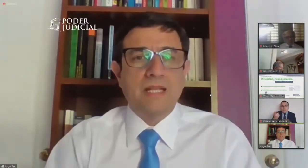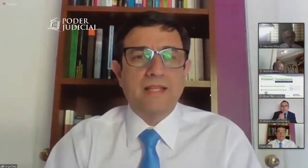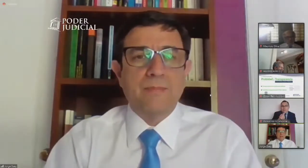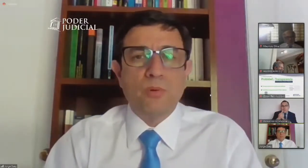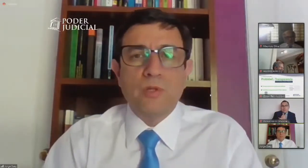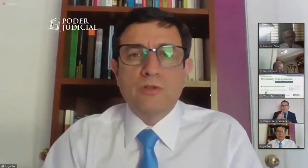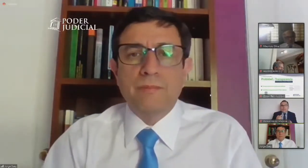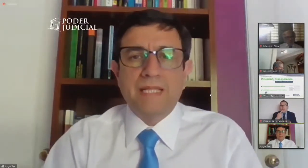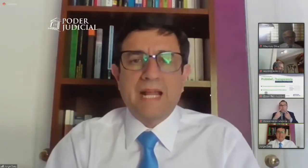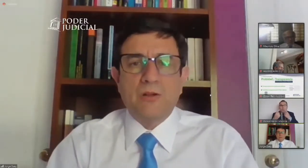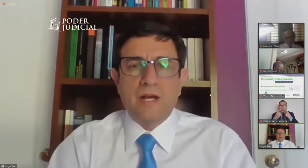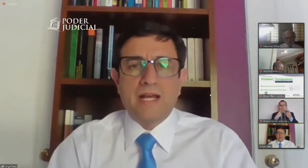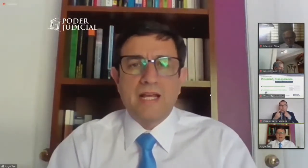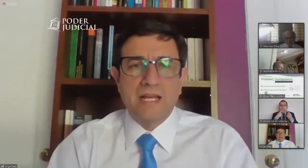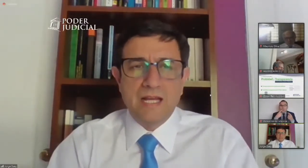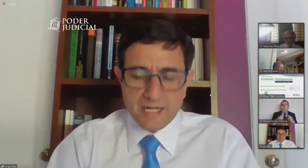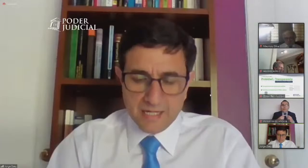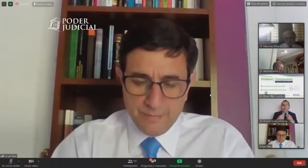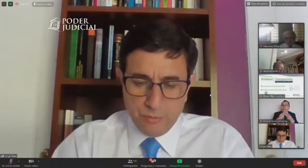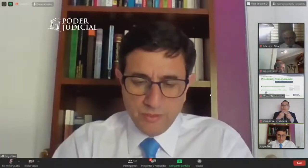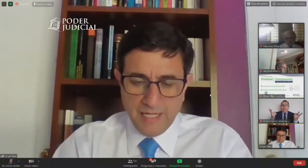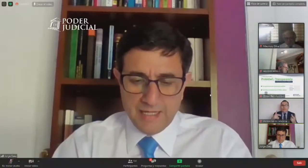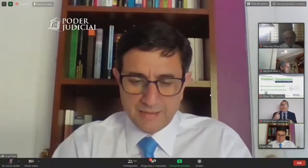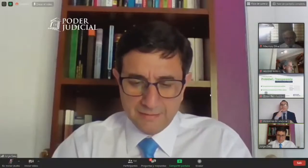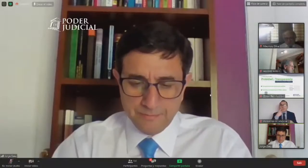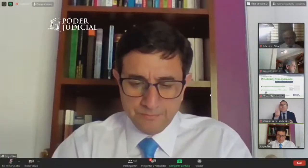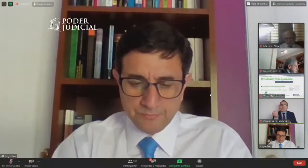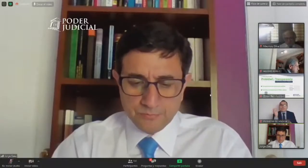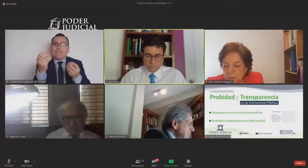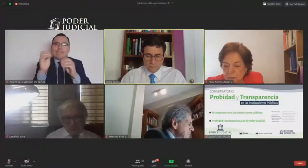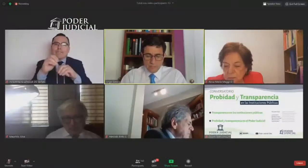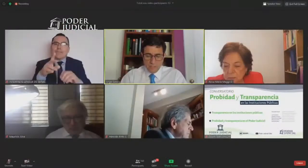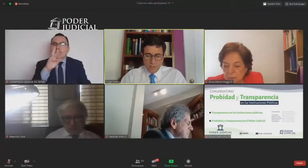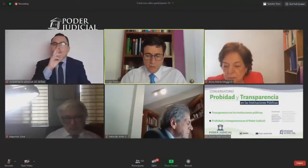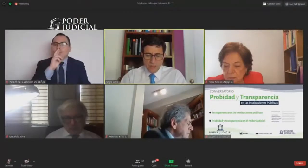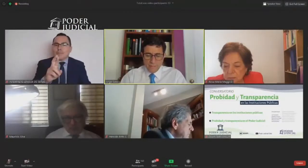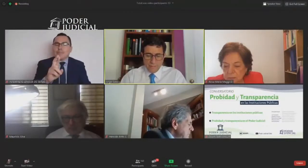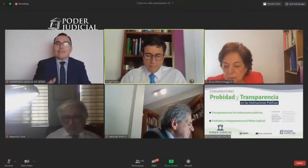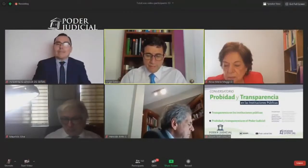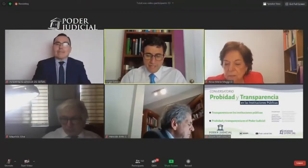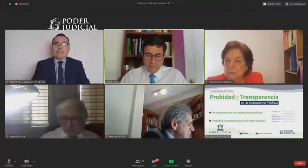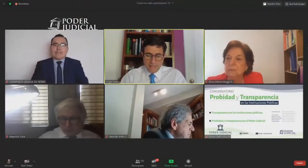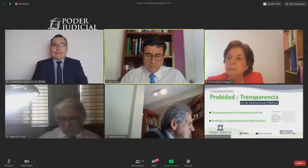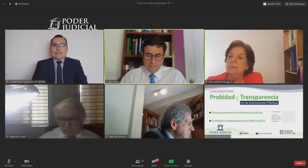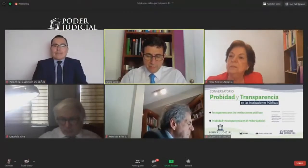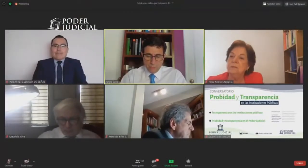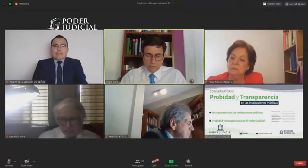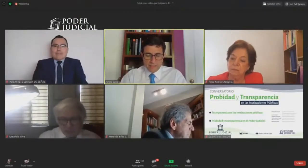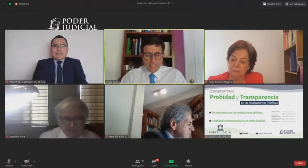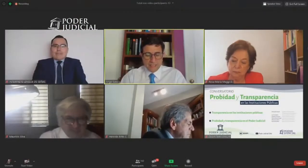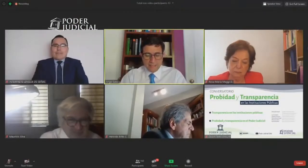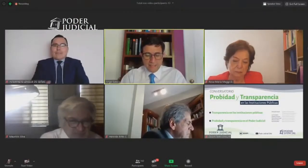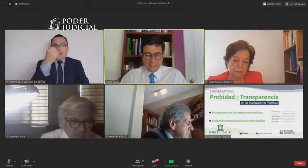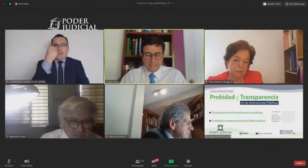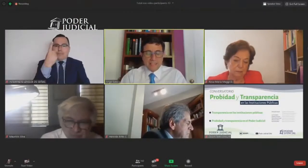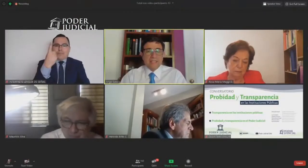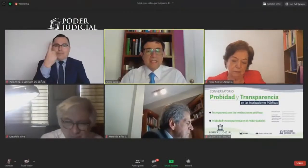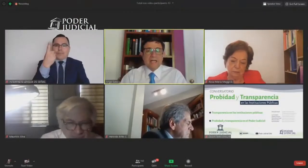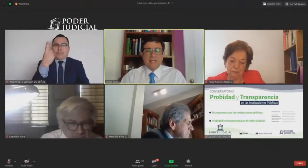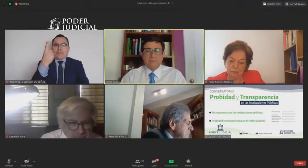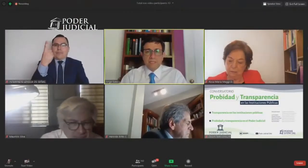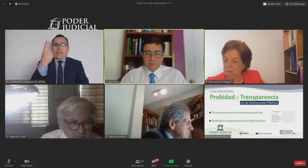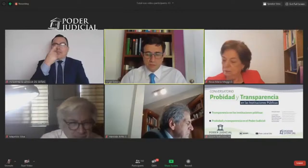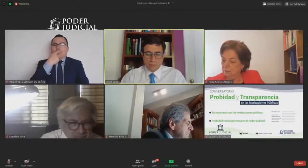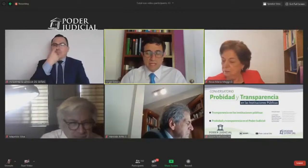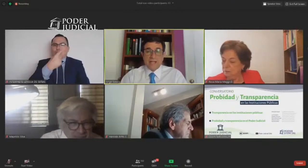las preguntas del público, invitarlos a responderlas. Una primera pregunta está